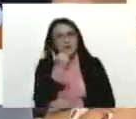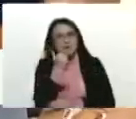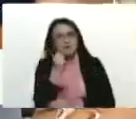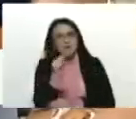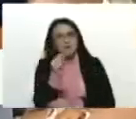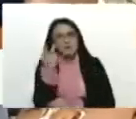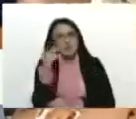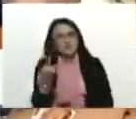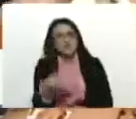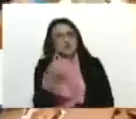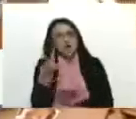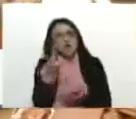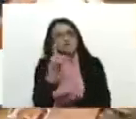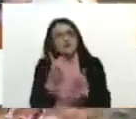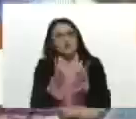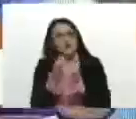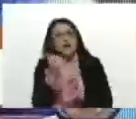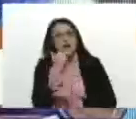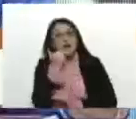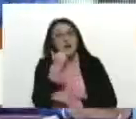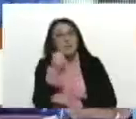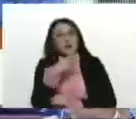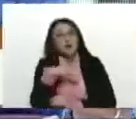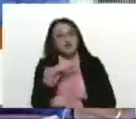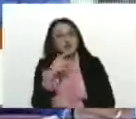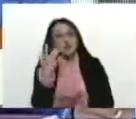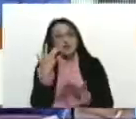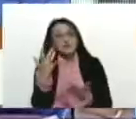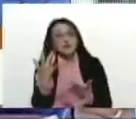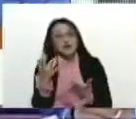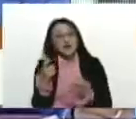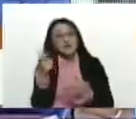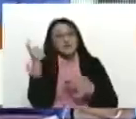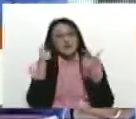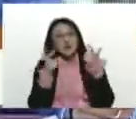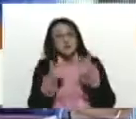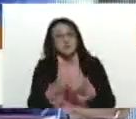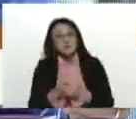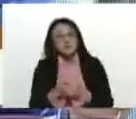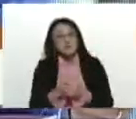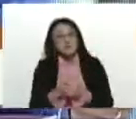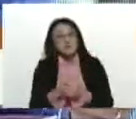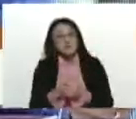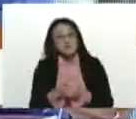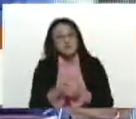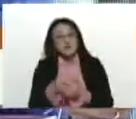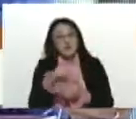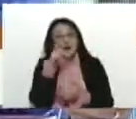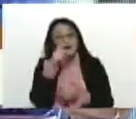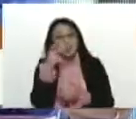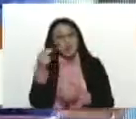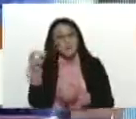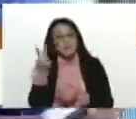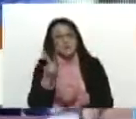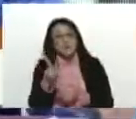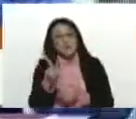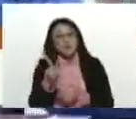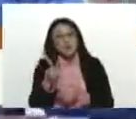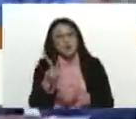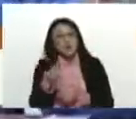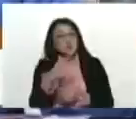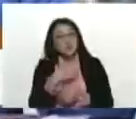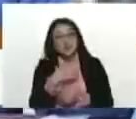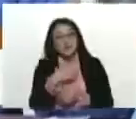por eso salió el once abril a reclamar nosotros queremos ver a Chávez Y todavía en el año dos Venezuela no había